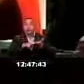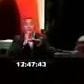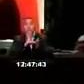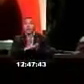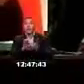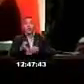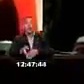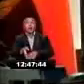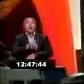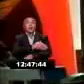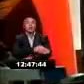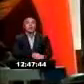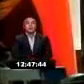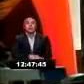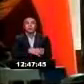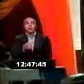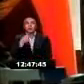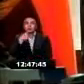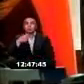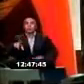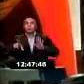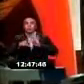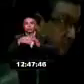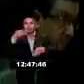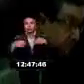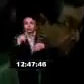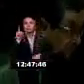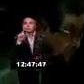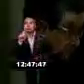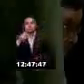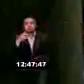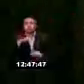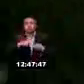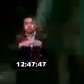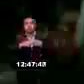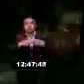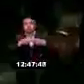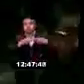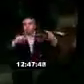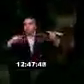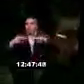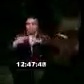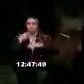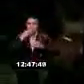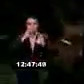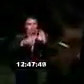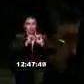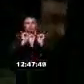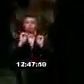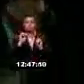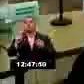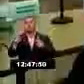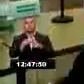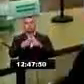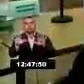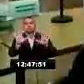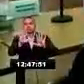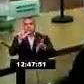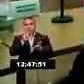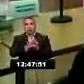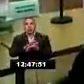que dio anteriormente y el tribunal penal decidió que no hay ninguna contradicción por lo cual no se lo han oficiado penalmente